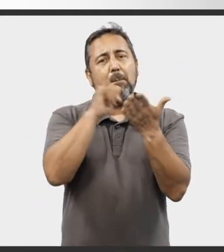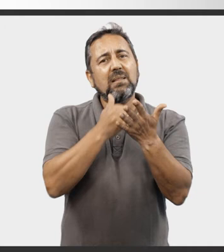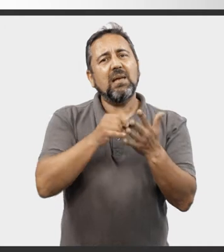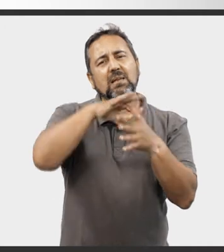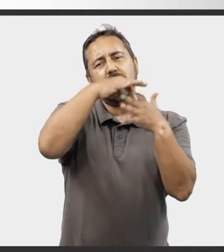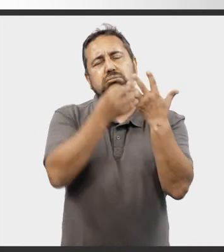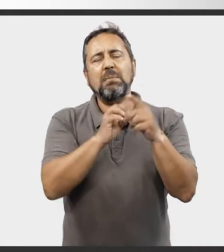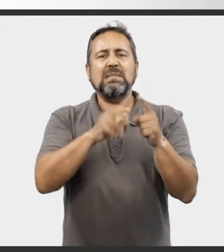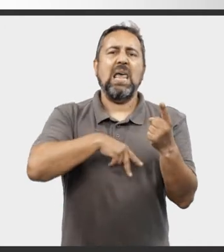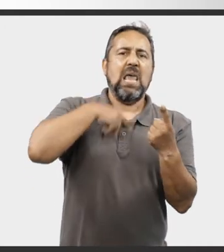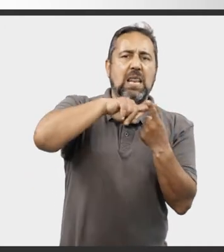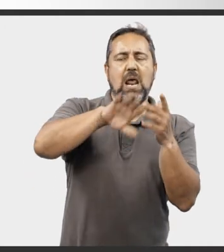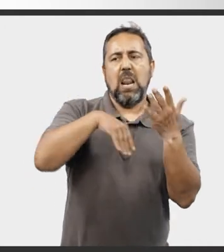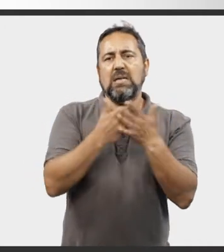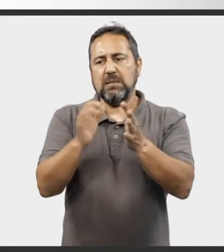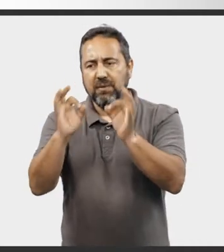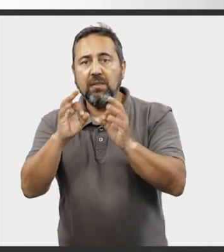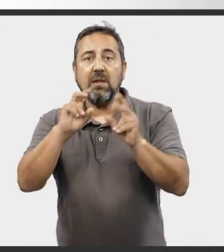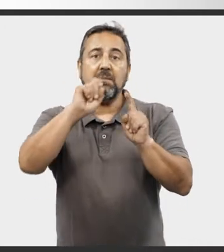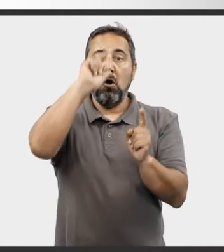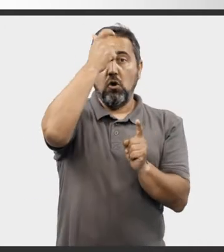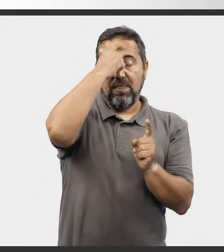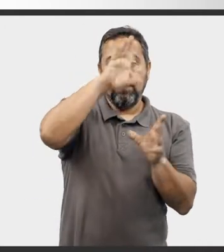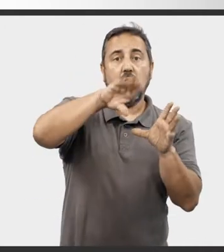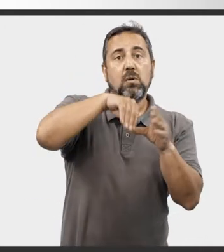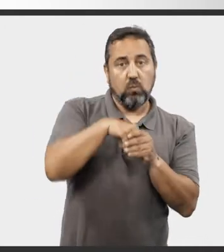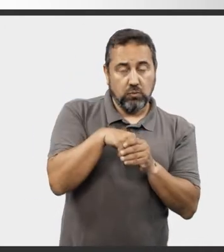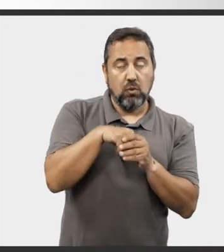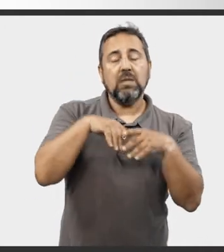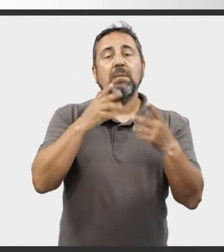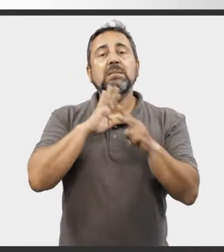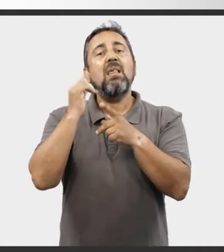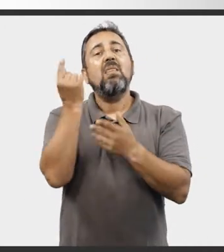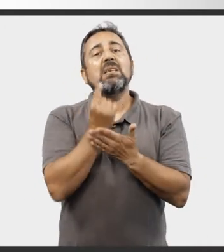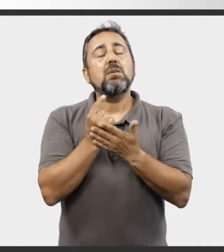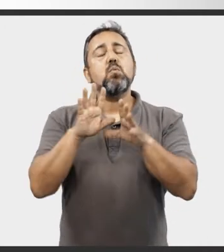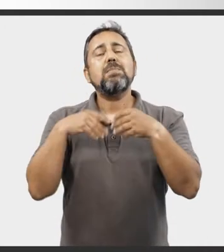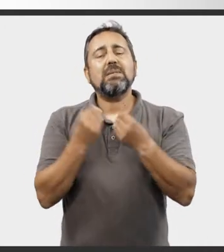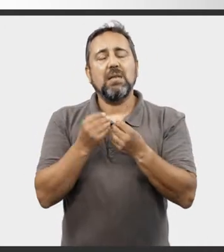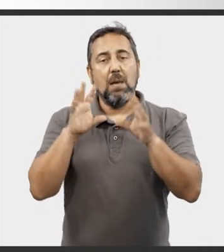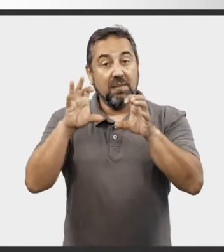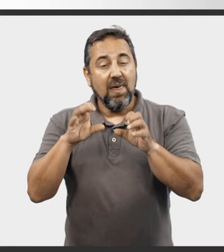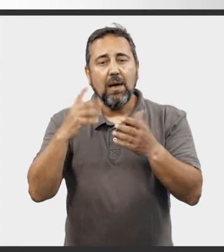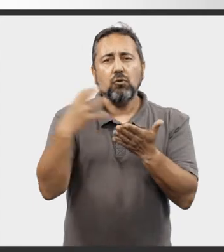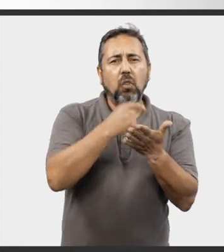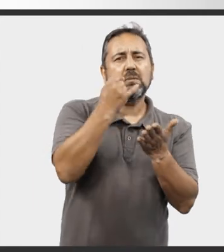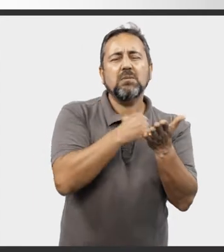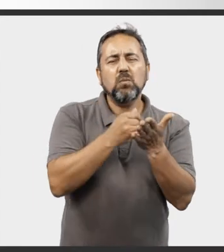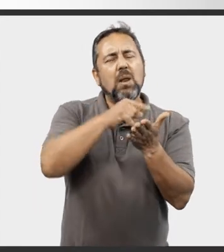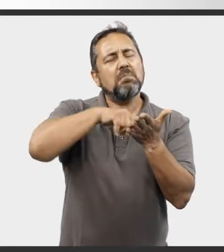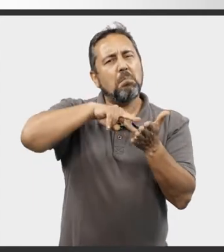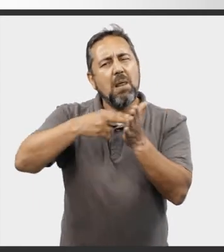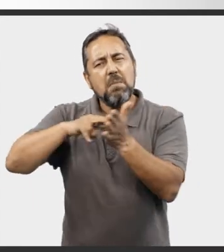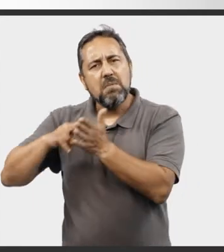específico tanto en los conceptos de inclusión como en los de diseño universal para el aprendizaje se han planificado de manera que se aborden los principios